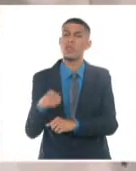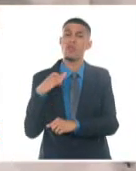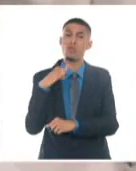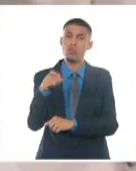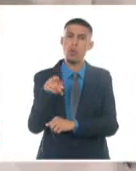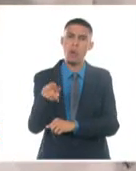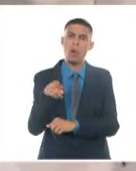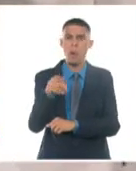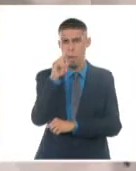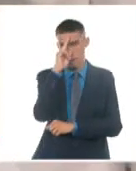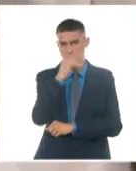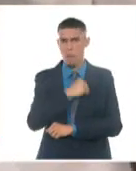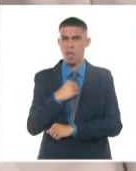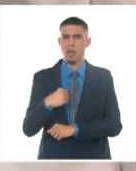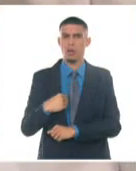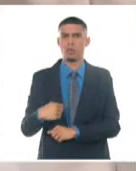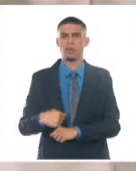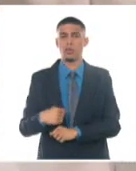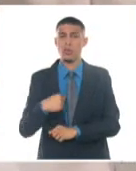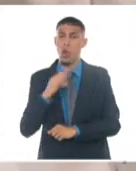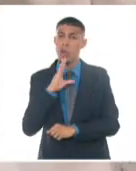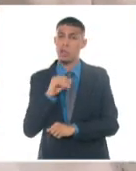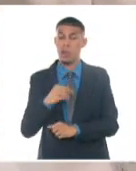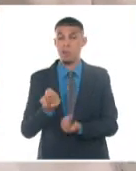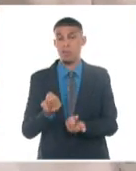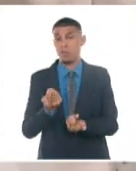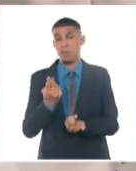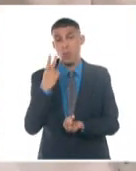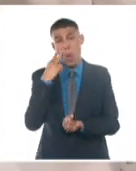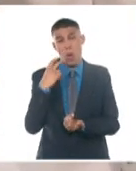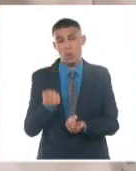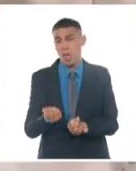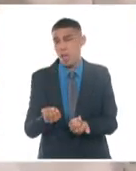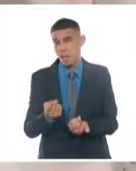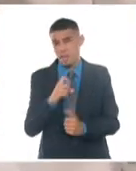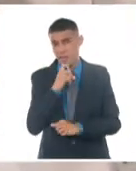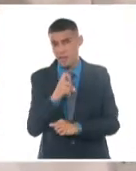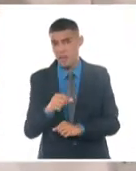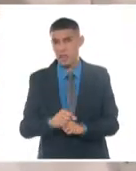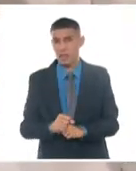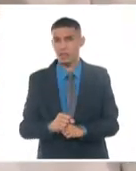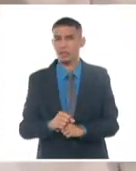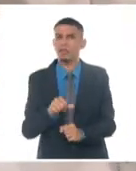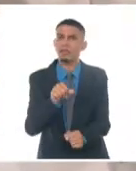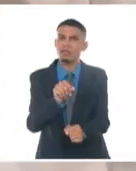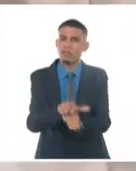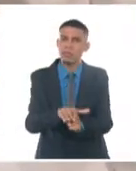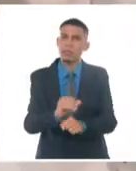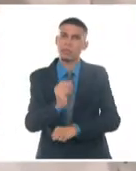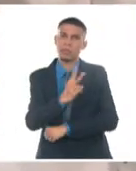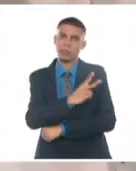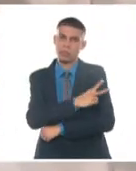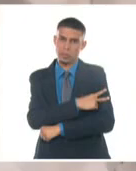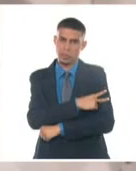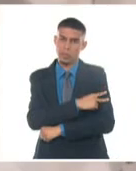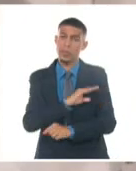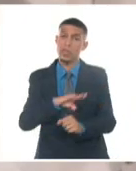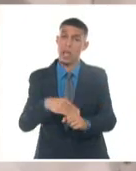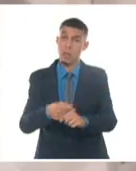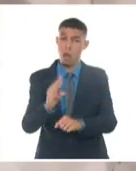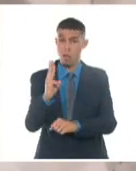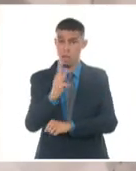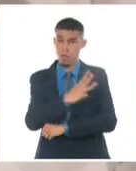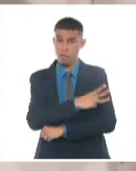sé, quizás eso insistió en alguno que me preocupara por las cosas de la medicina. Comencé mi secundaria, hice mi preuniversitario ya en